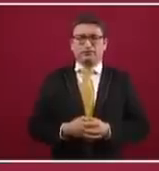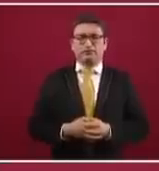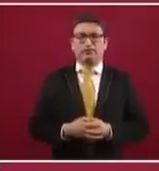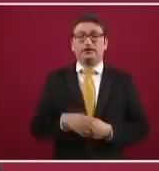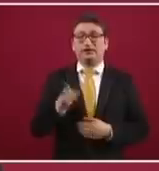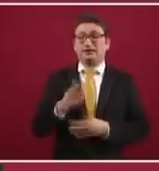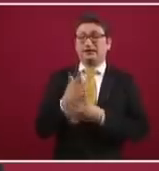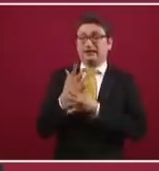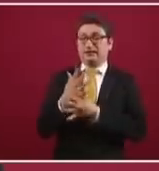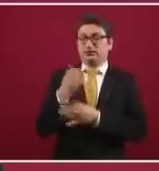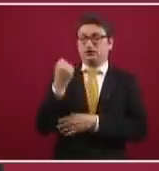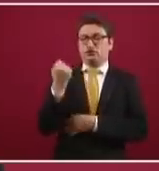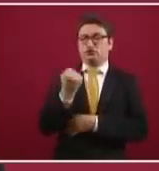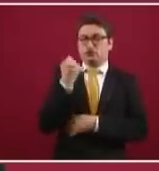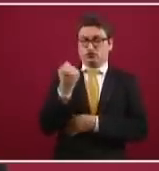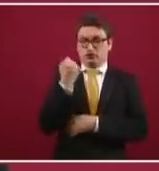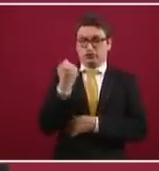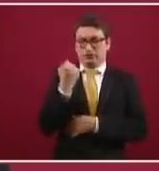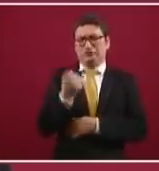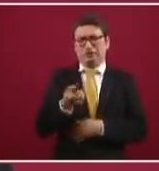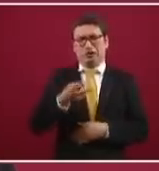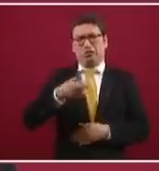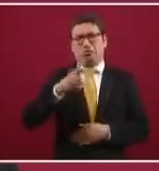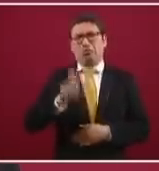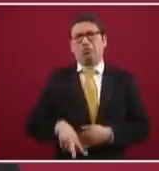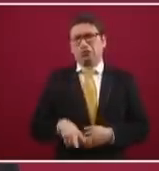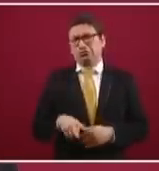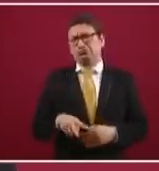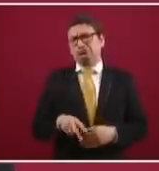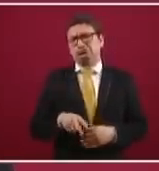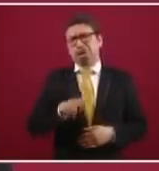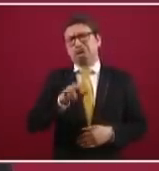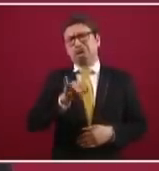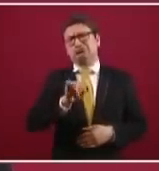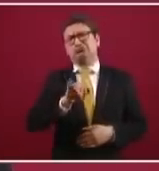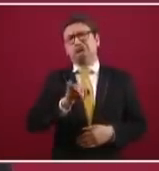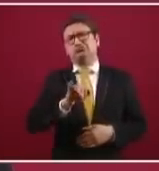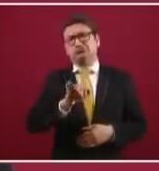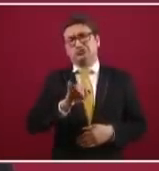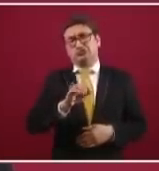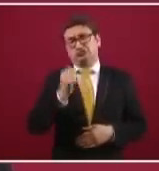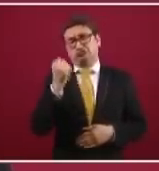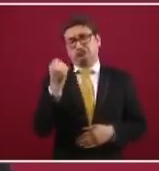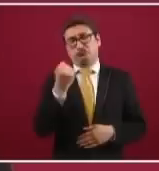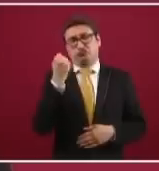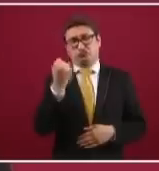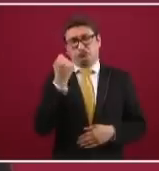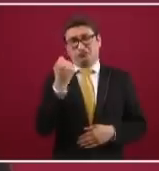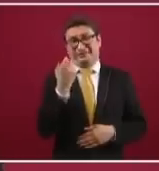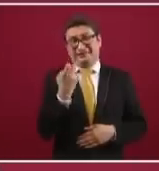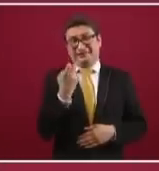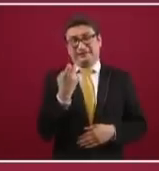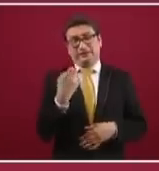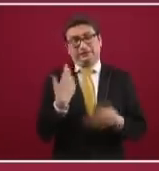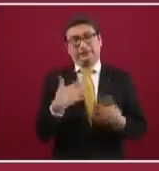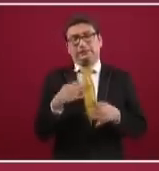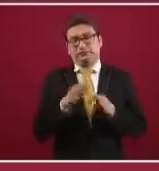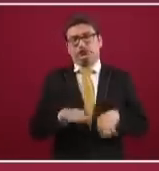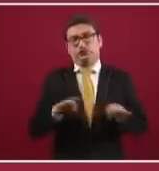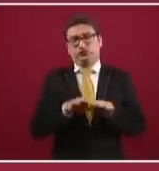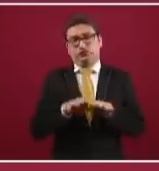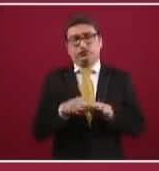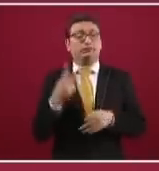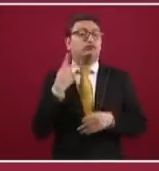quería decir suerte. Y sí, la verdad que la suerte cuenta en